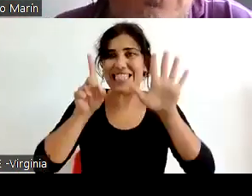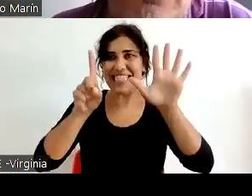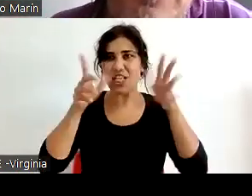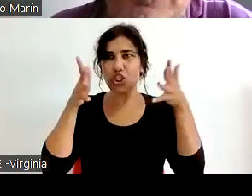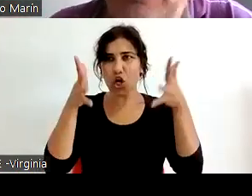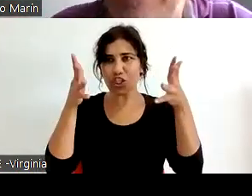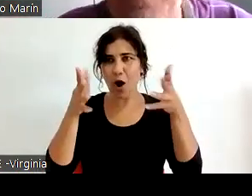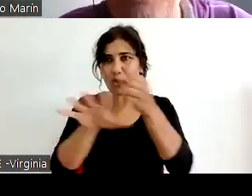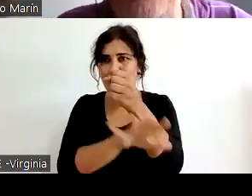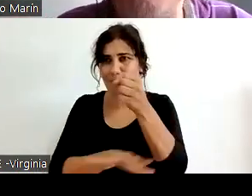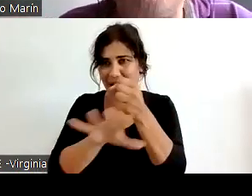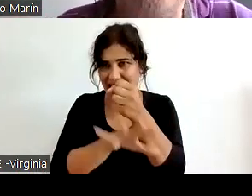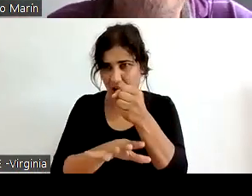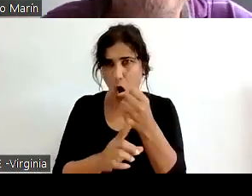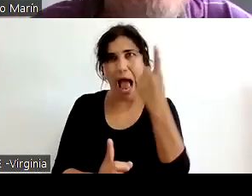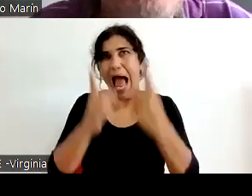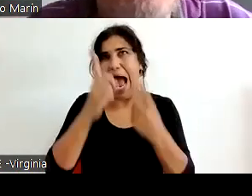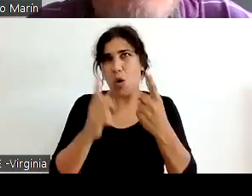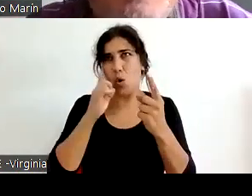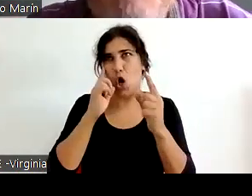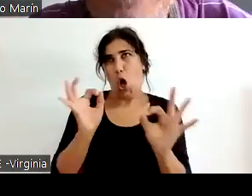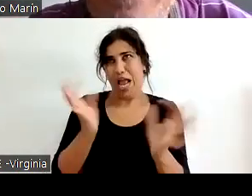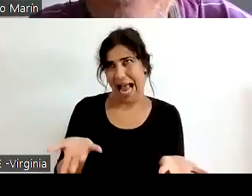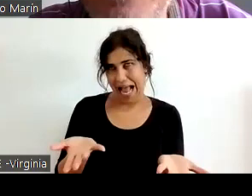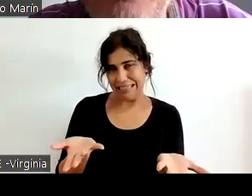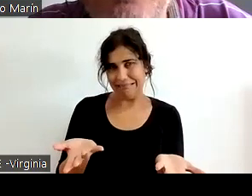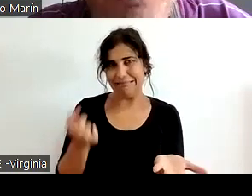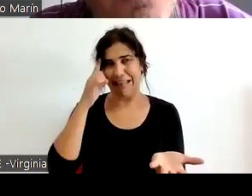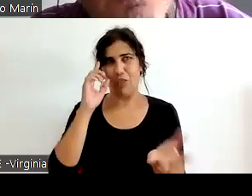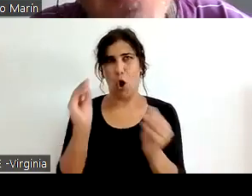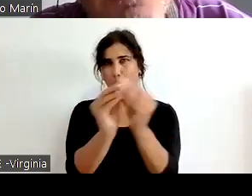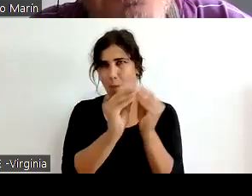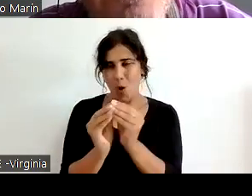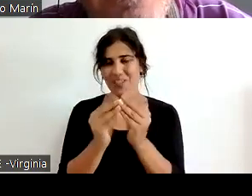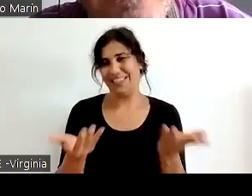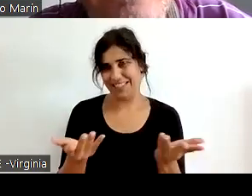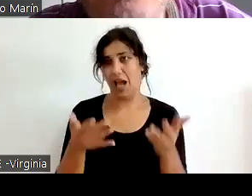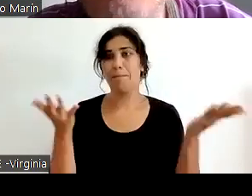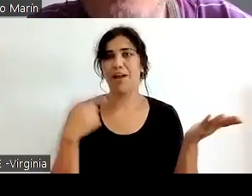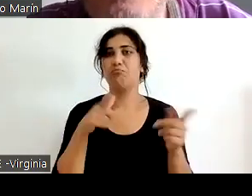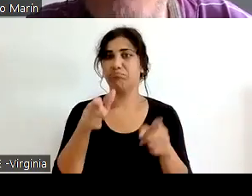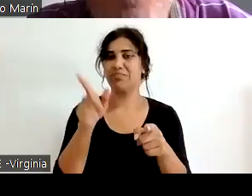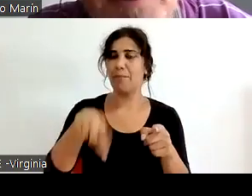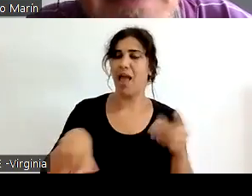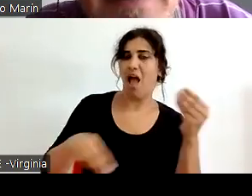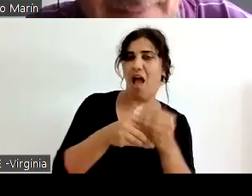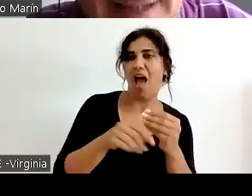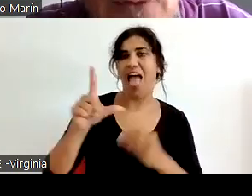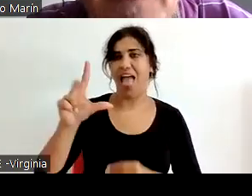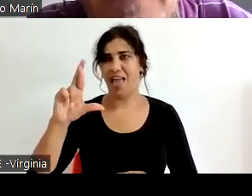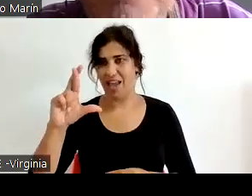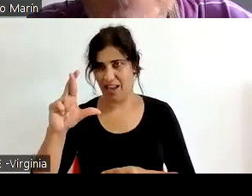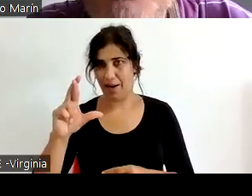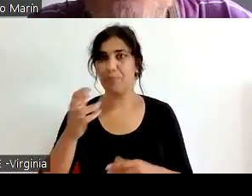sentido común, pero bueno, aquí podemos encontrar también oportunidades para nuestros productos, para los productos de LR.